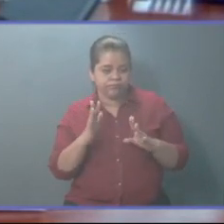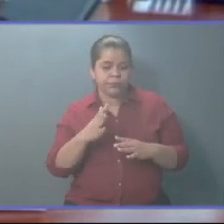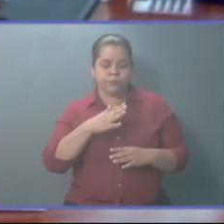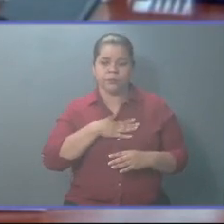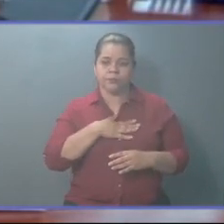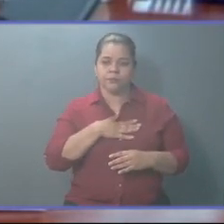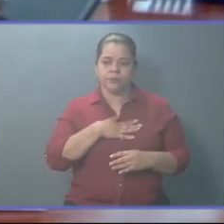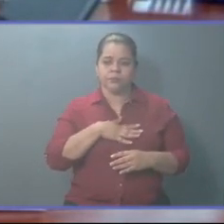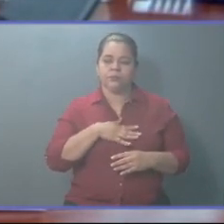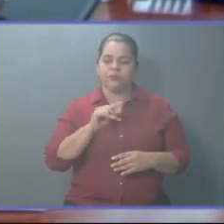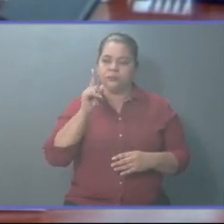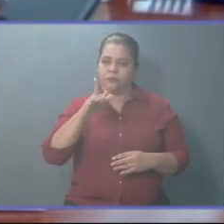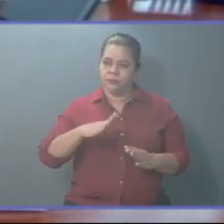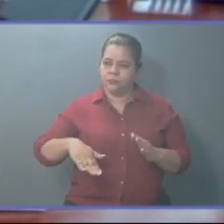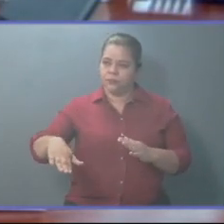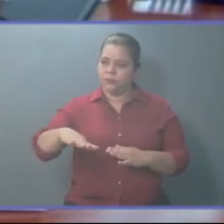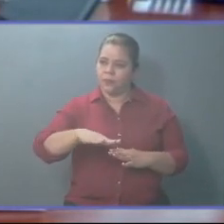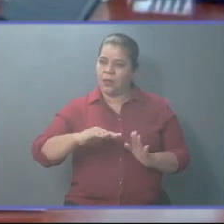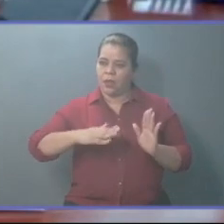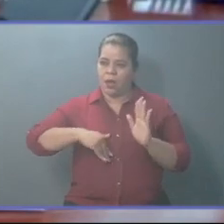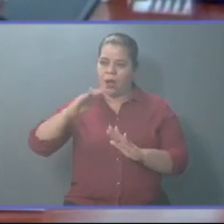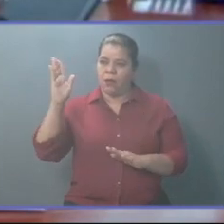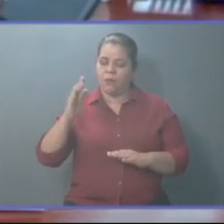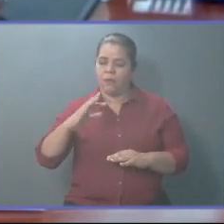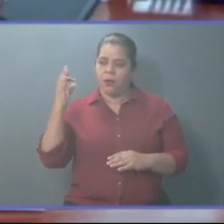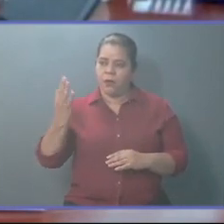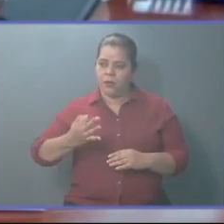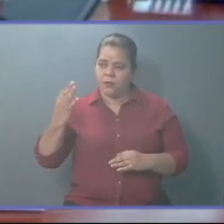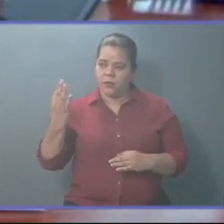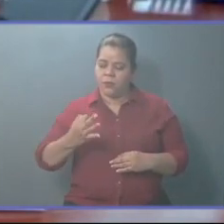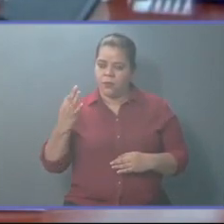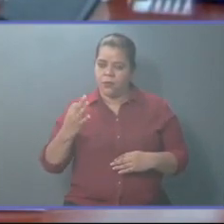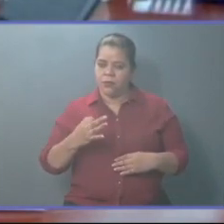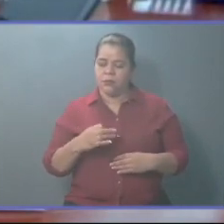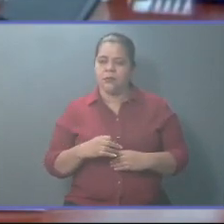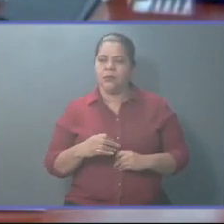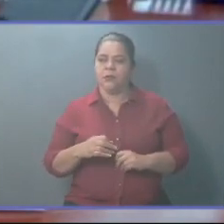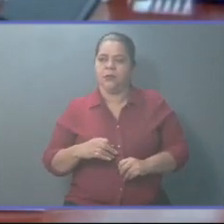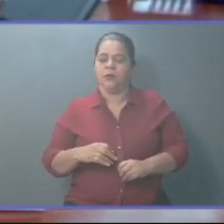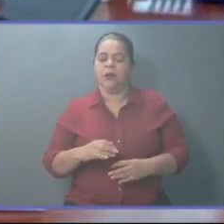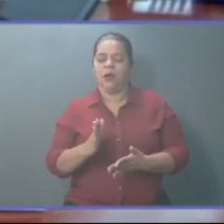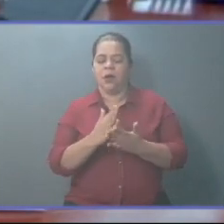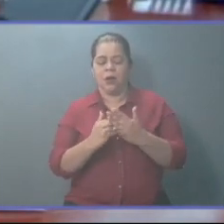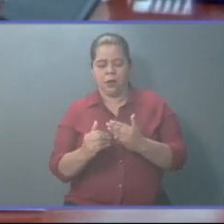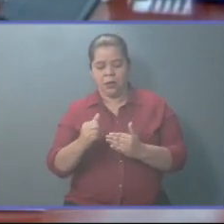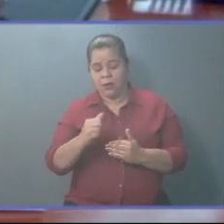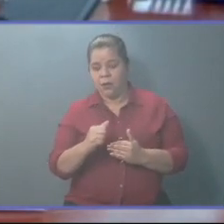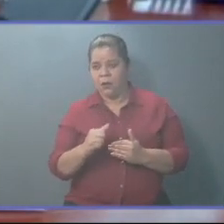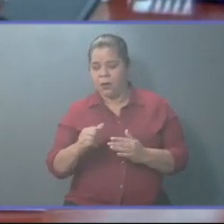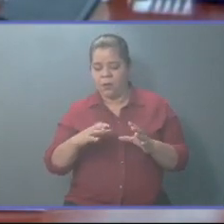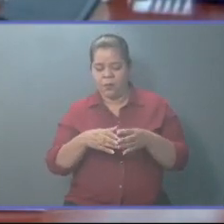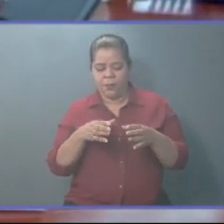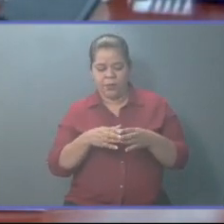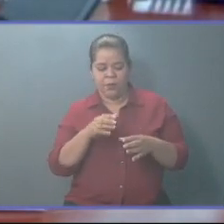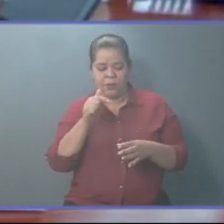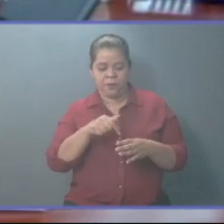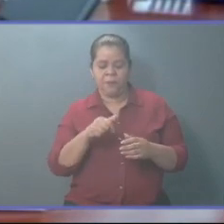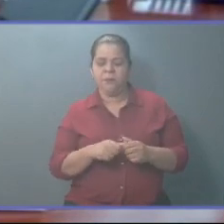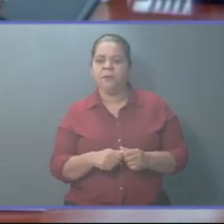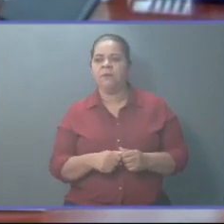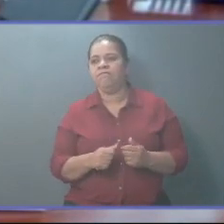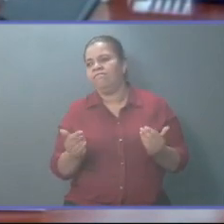un ámbito donde más se requiere una actuación de parte de este comité.